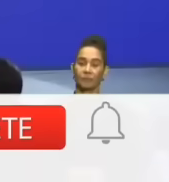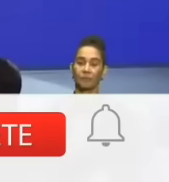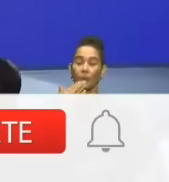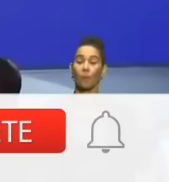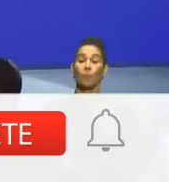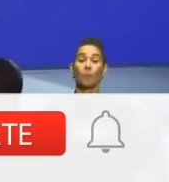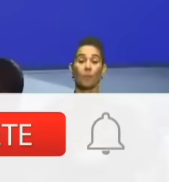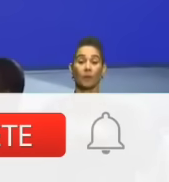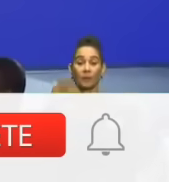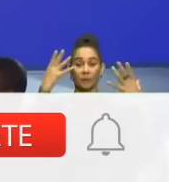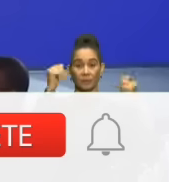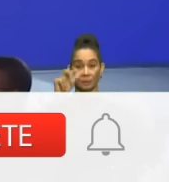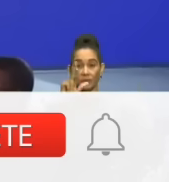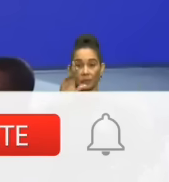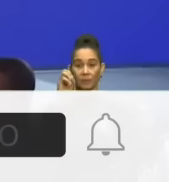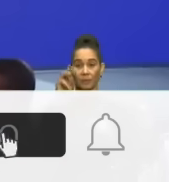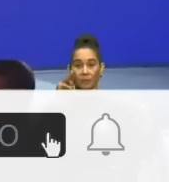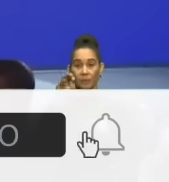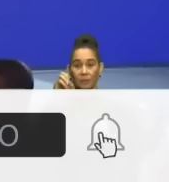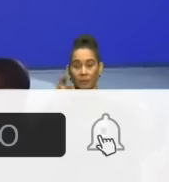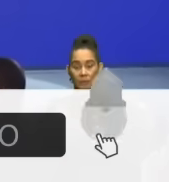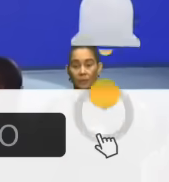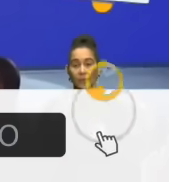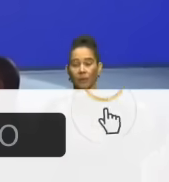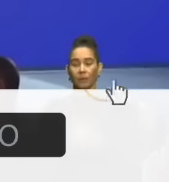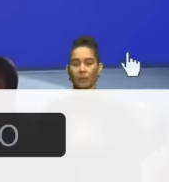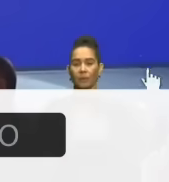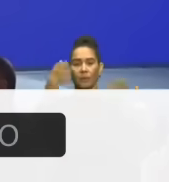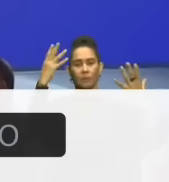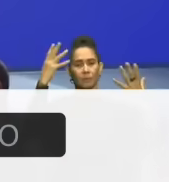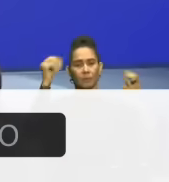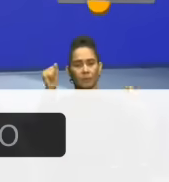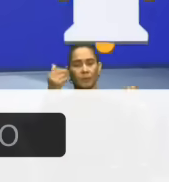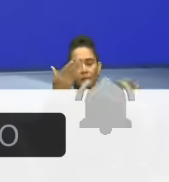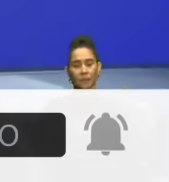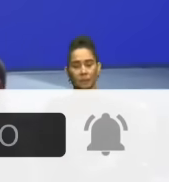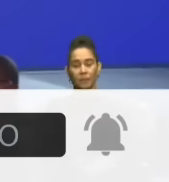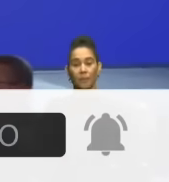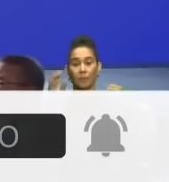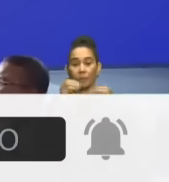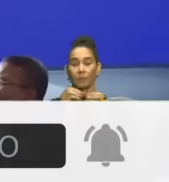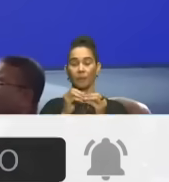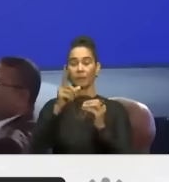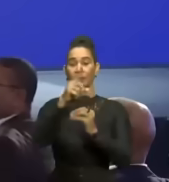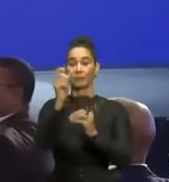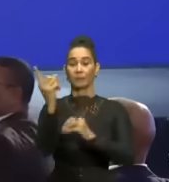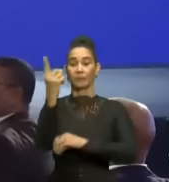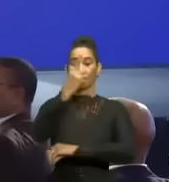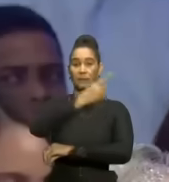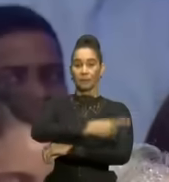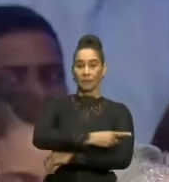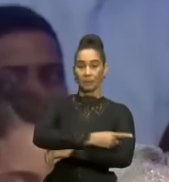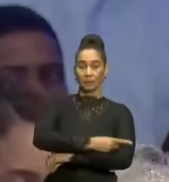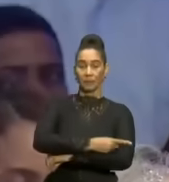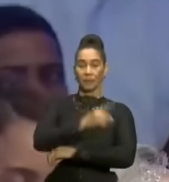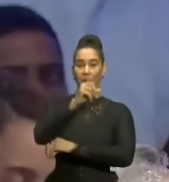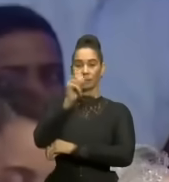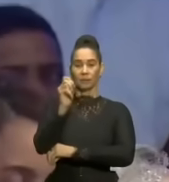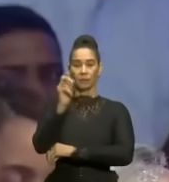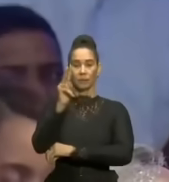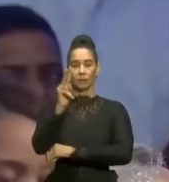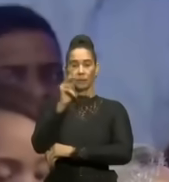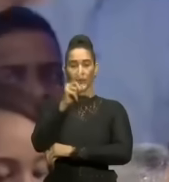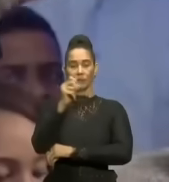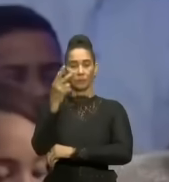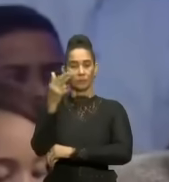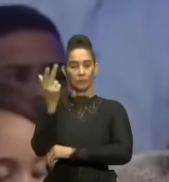Buenas tardes, presidente. Ramón Tolentino. Presidente, más de 100 días, 102,